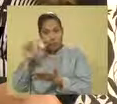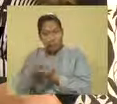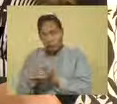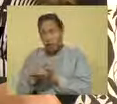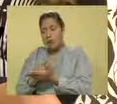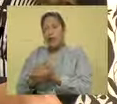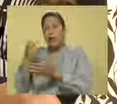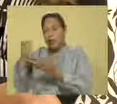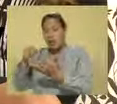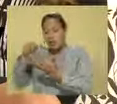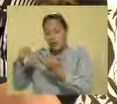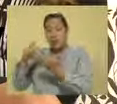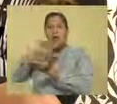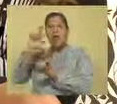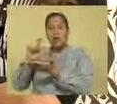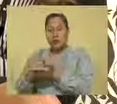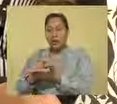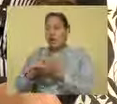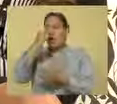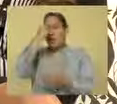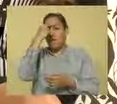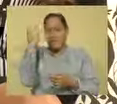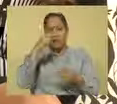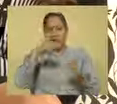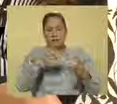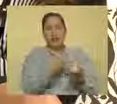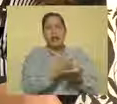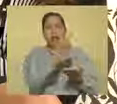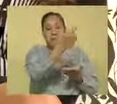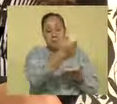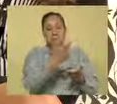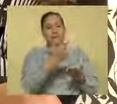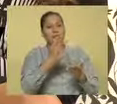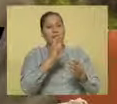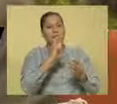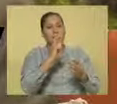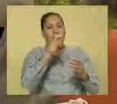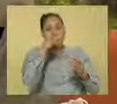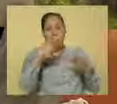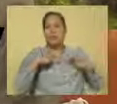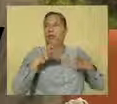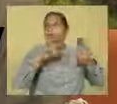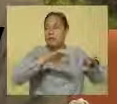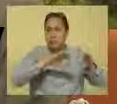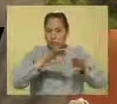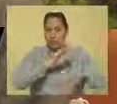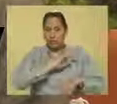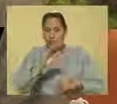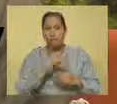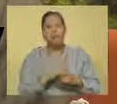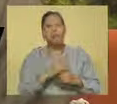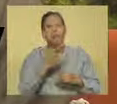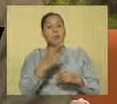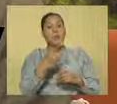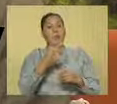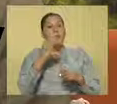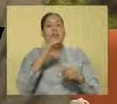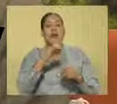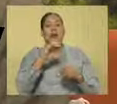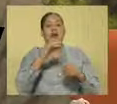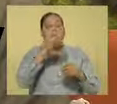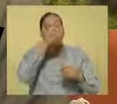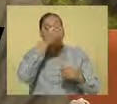de leyes que pueden facilitar la inversión en el mediano plazo. En el corto plazo necesitamos que se detone